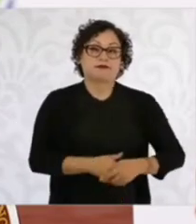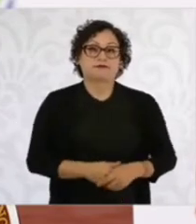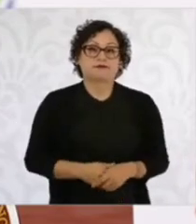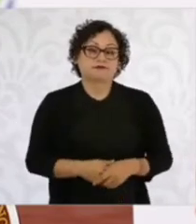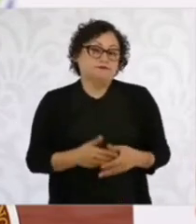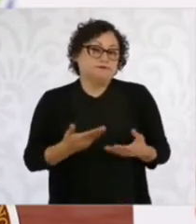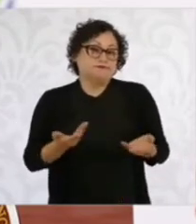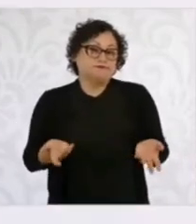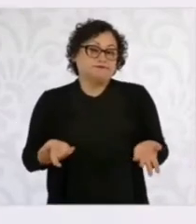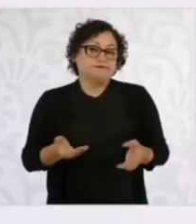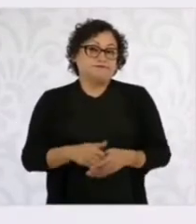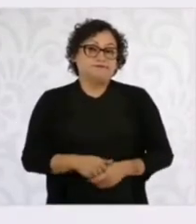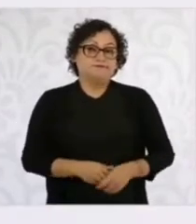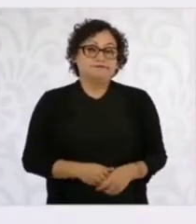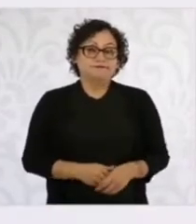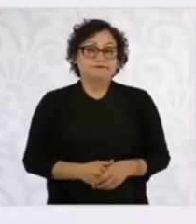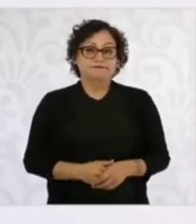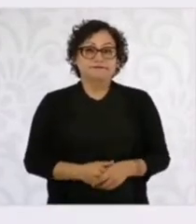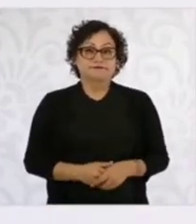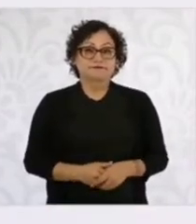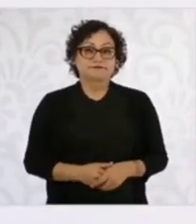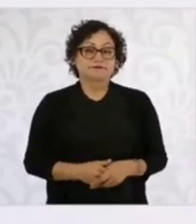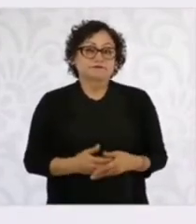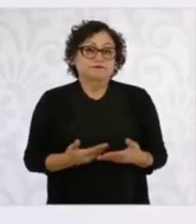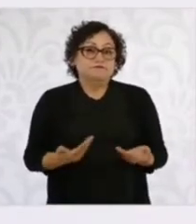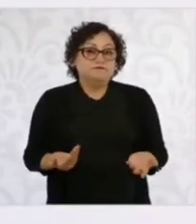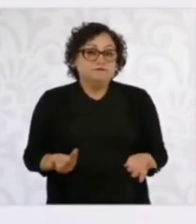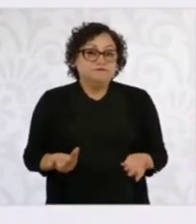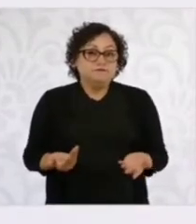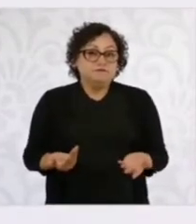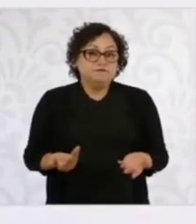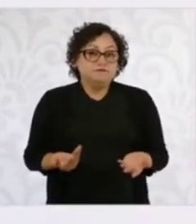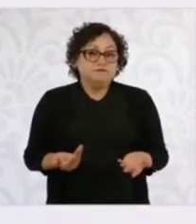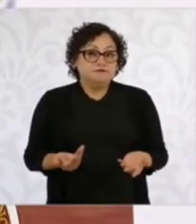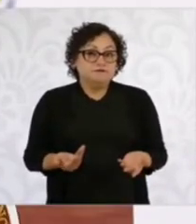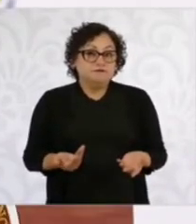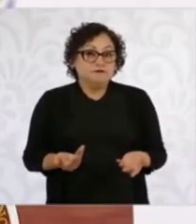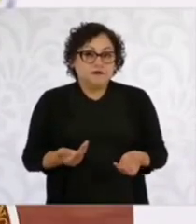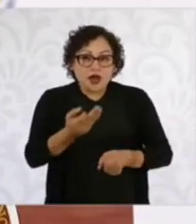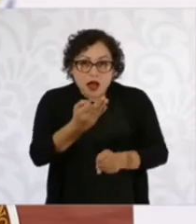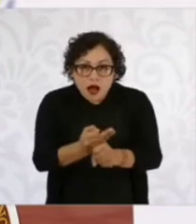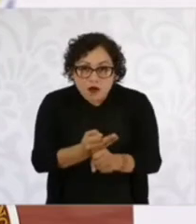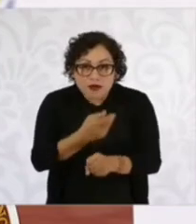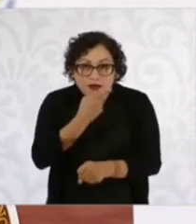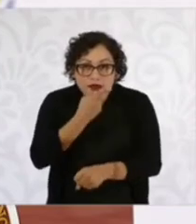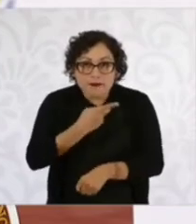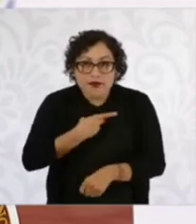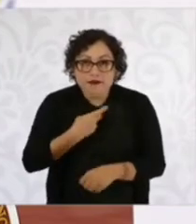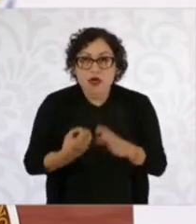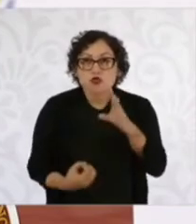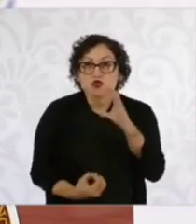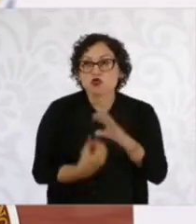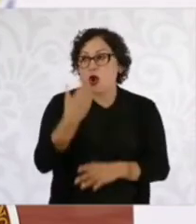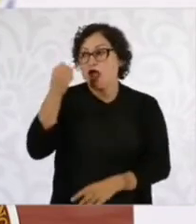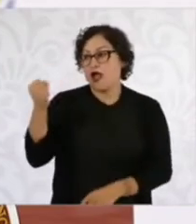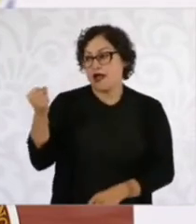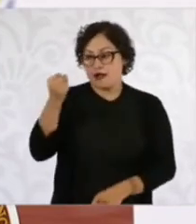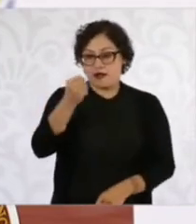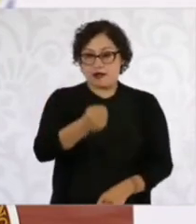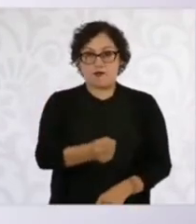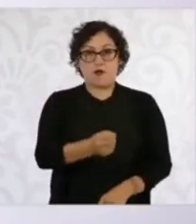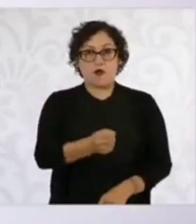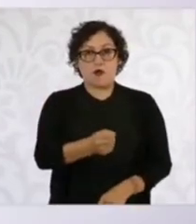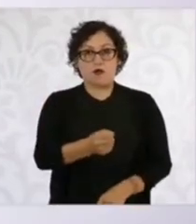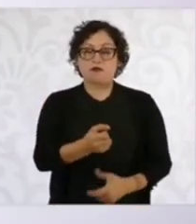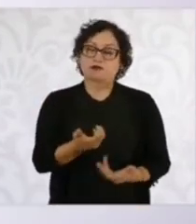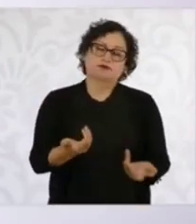Entonces, pues, así que digan qué renovación tuvo el Partido de Acción Nacional, pues no mucha, ¿verdad?